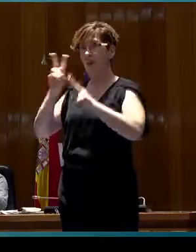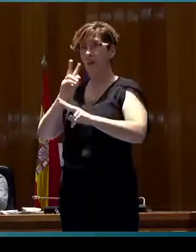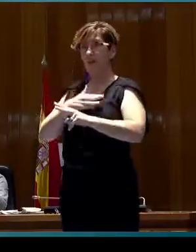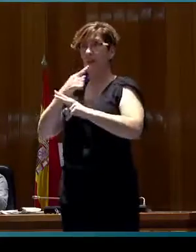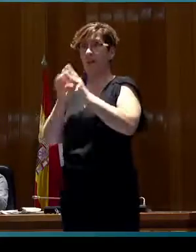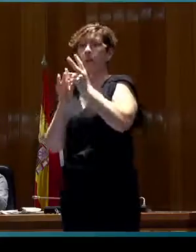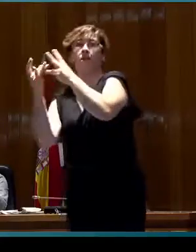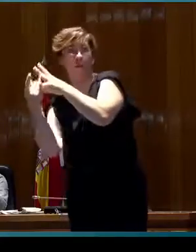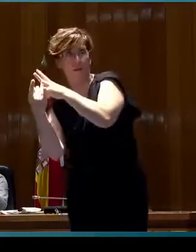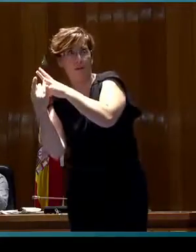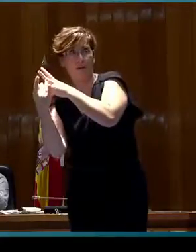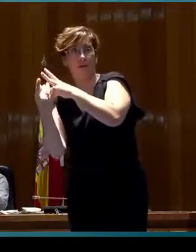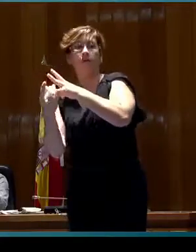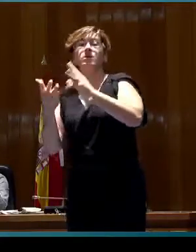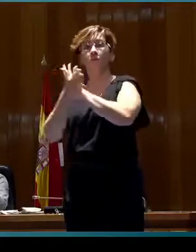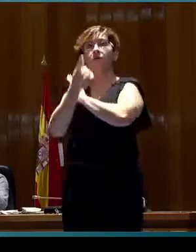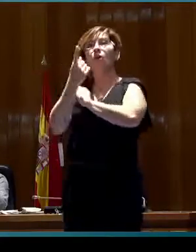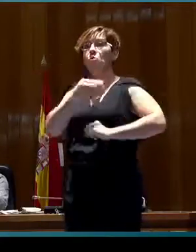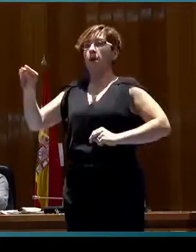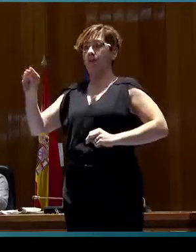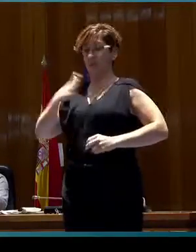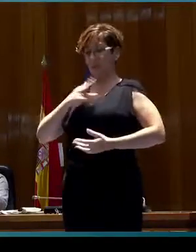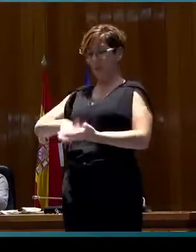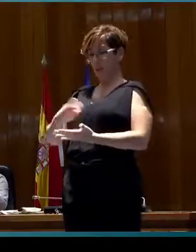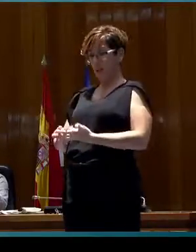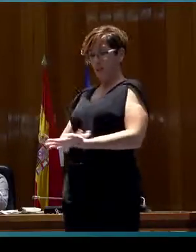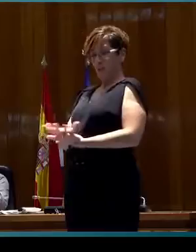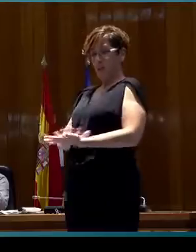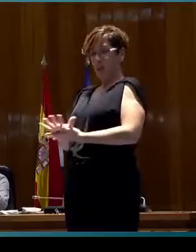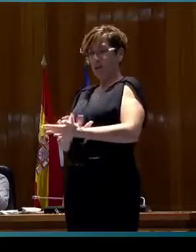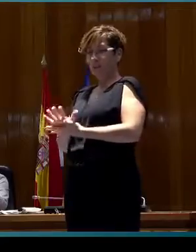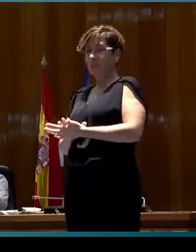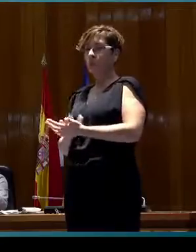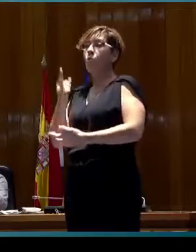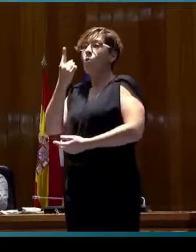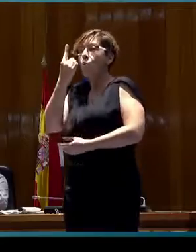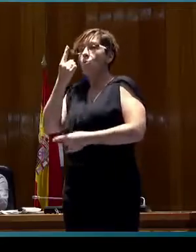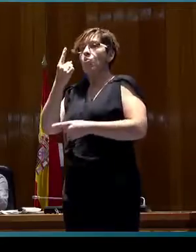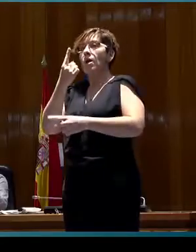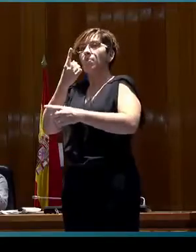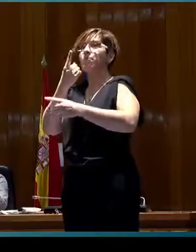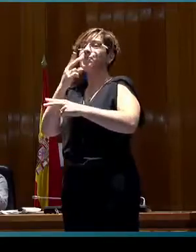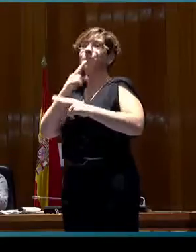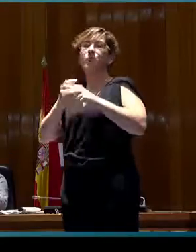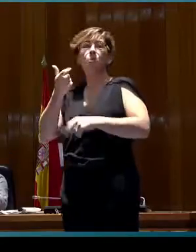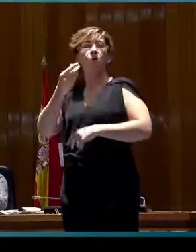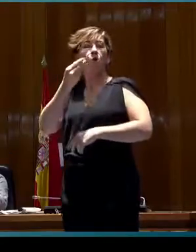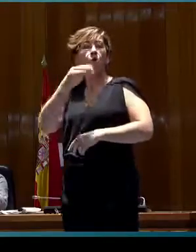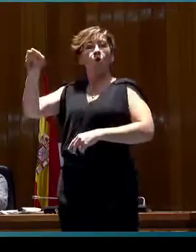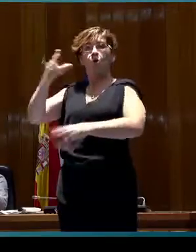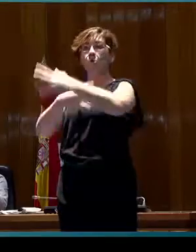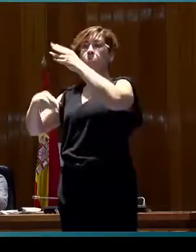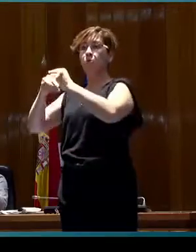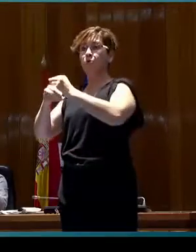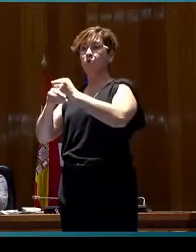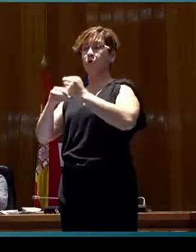del hablante de lengua de signos, del intérprete de lengua de signos, en este caso, superior, una especie de plus a la competencia que